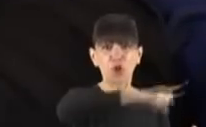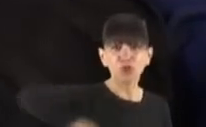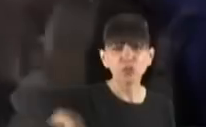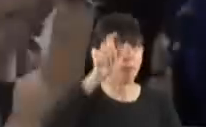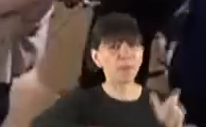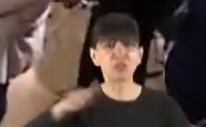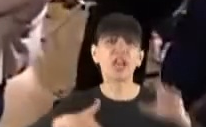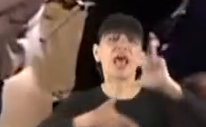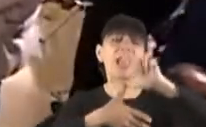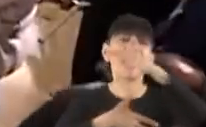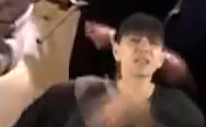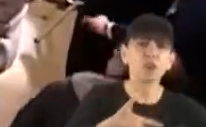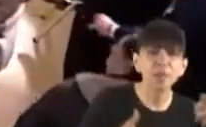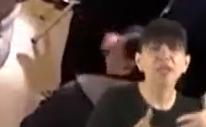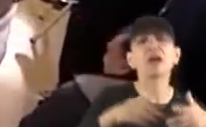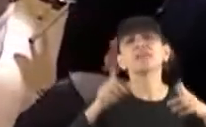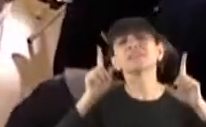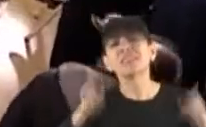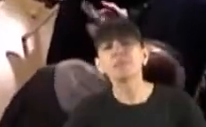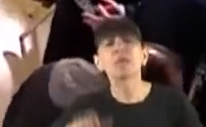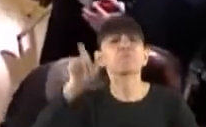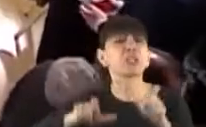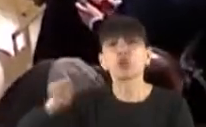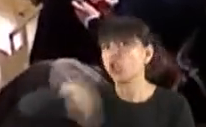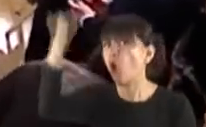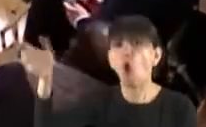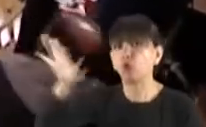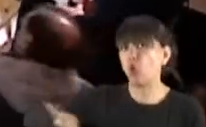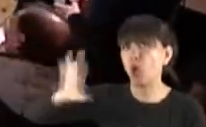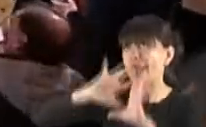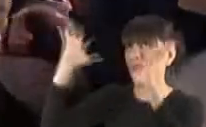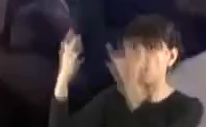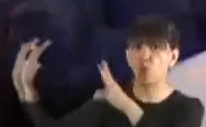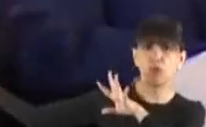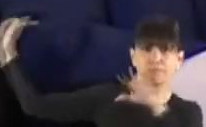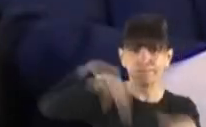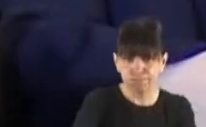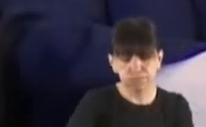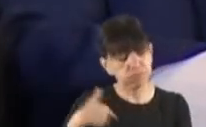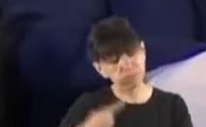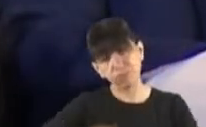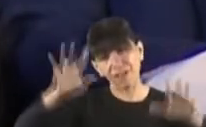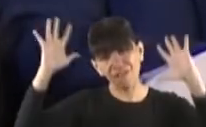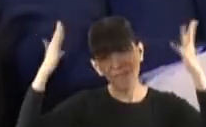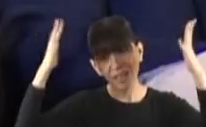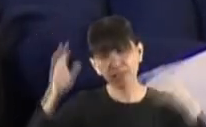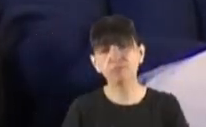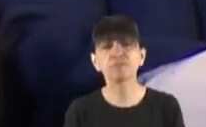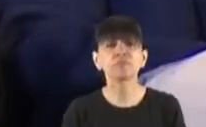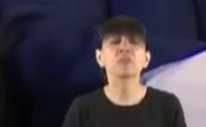latinoamericanos y otros que participan de otras latitudes del mundo, y como van a hablar mucho de